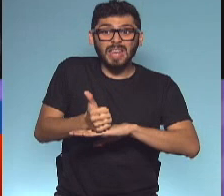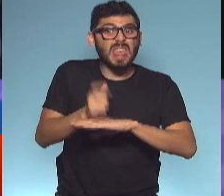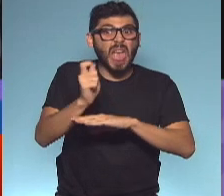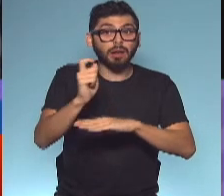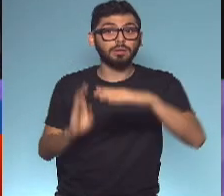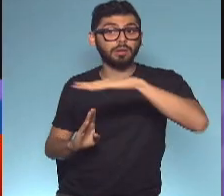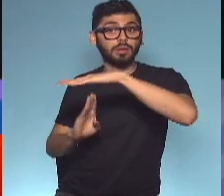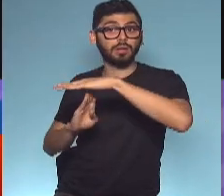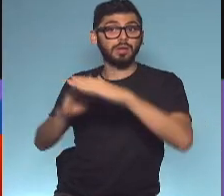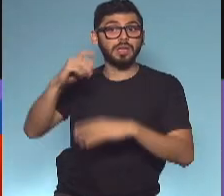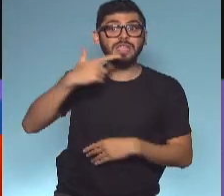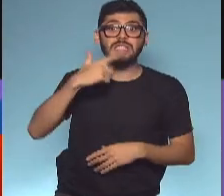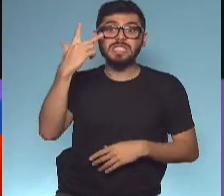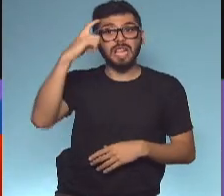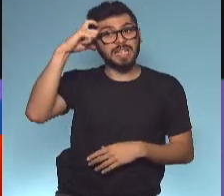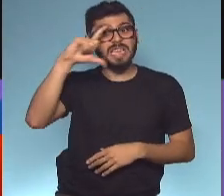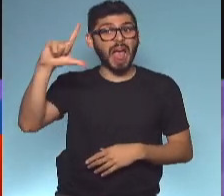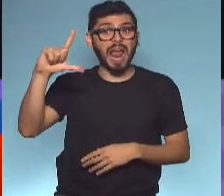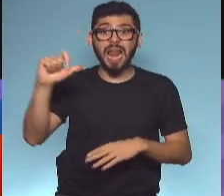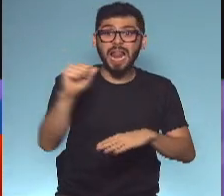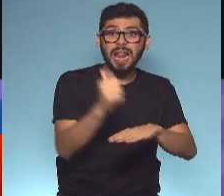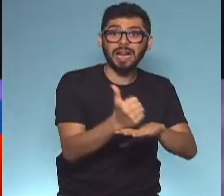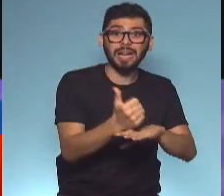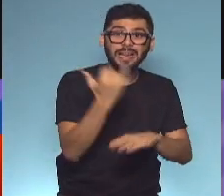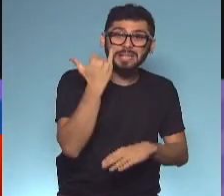de acciones. Digo,